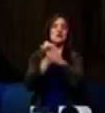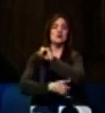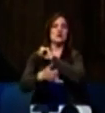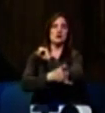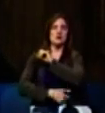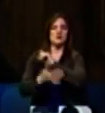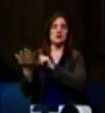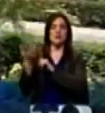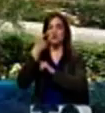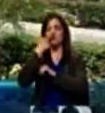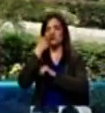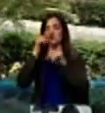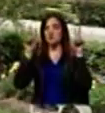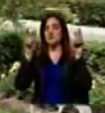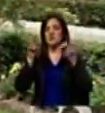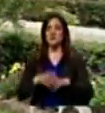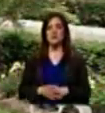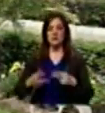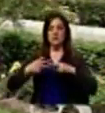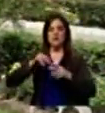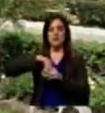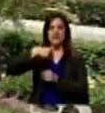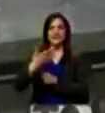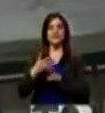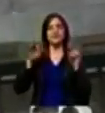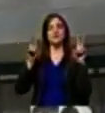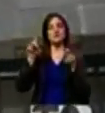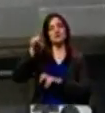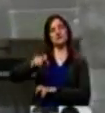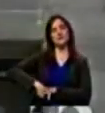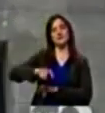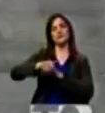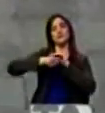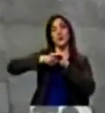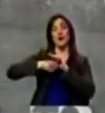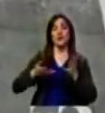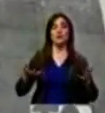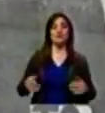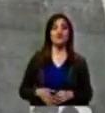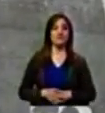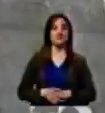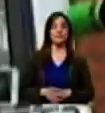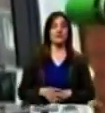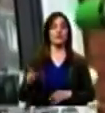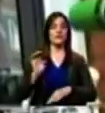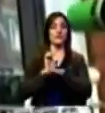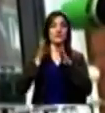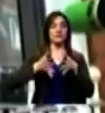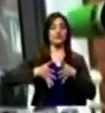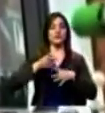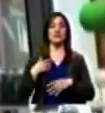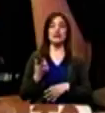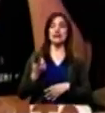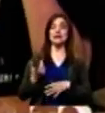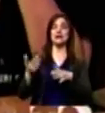los países interesados. Para Relaciones Exteriores, el caso Assange debió ser reservado. Con Assange como ecuatoriano y tras el fallido